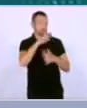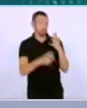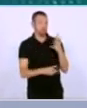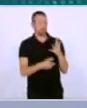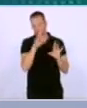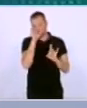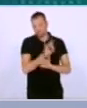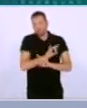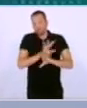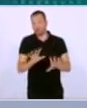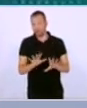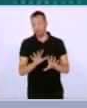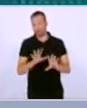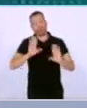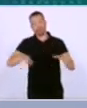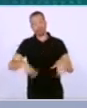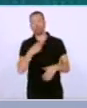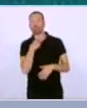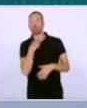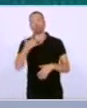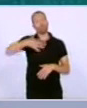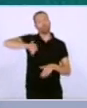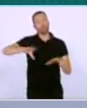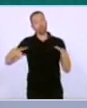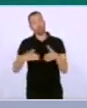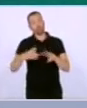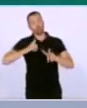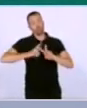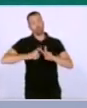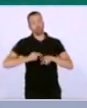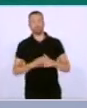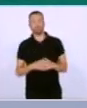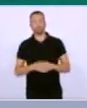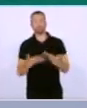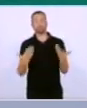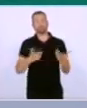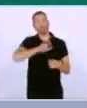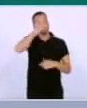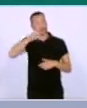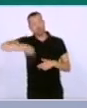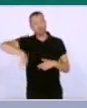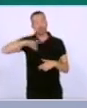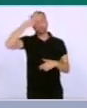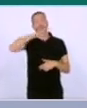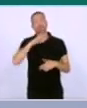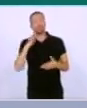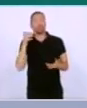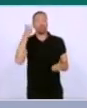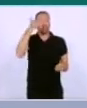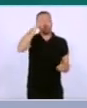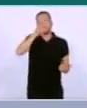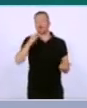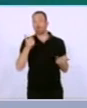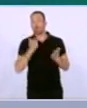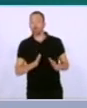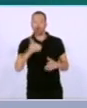vox yo creo que cualquier persona que que es padre de hijo varones cualquier persona que ha sufrido y cada